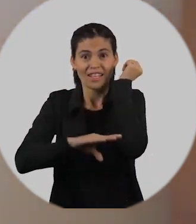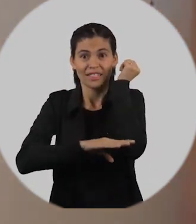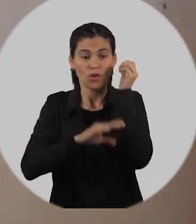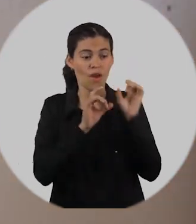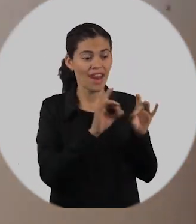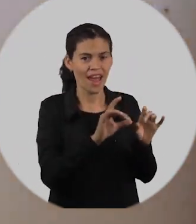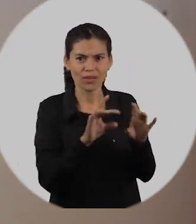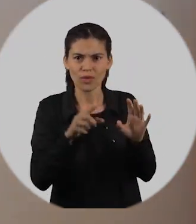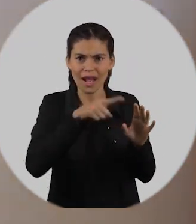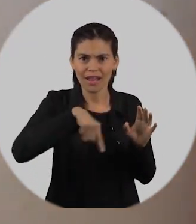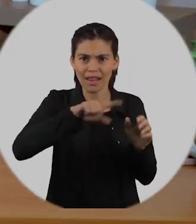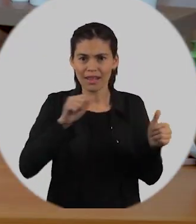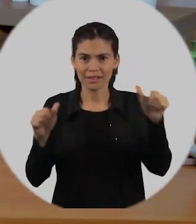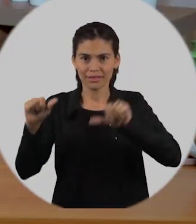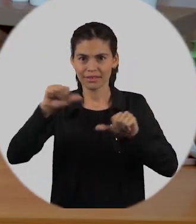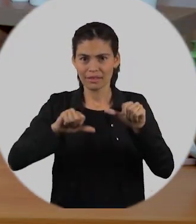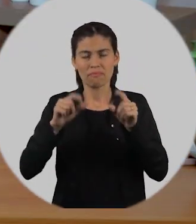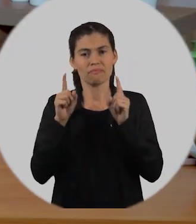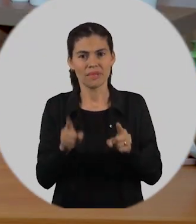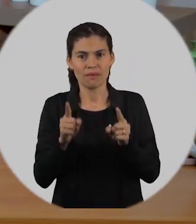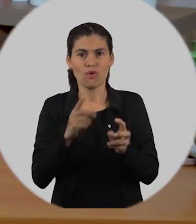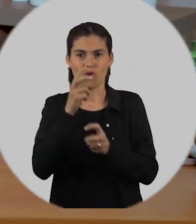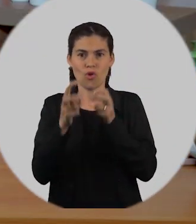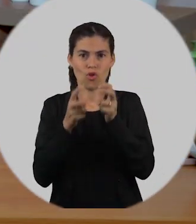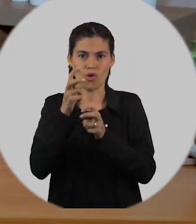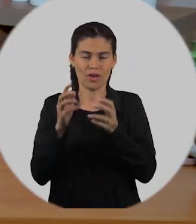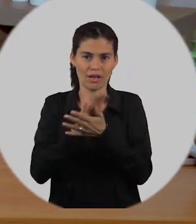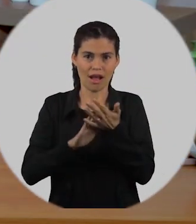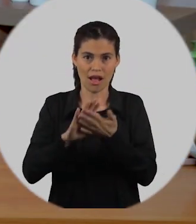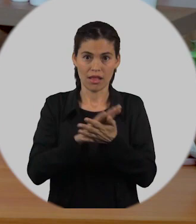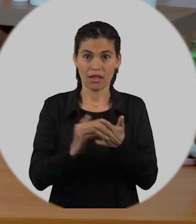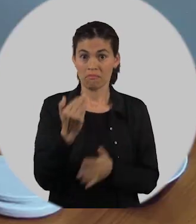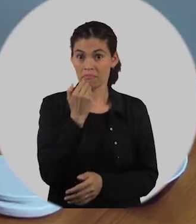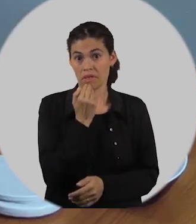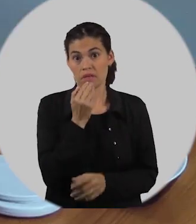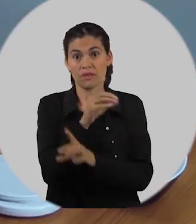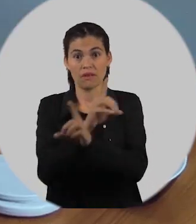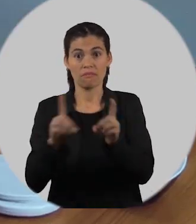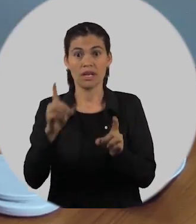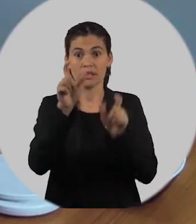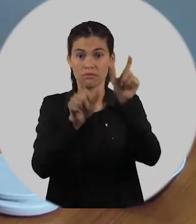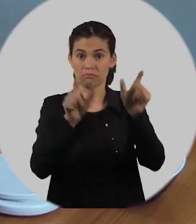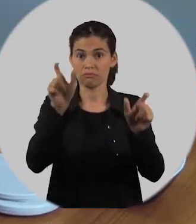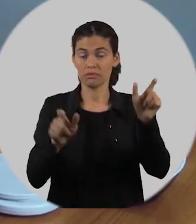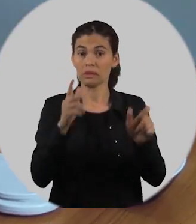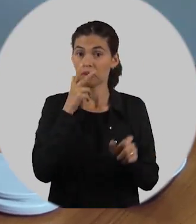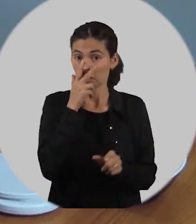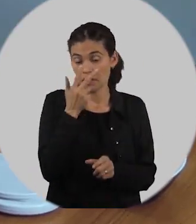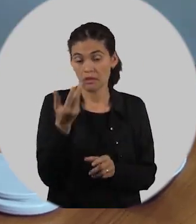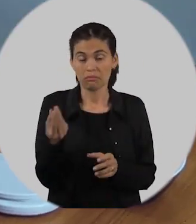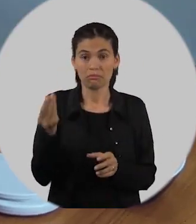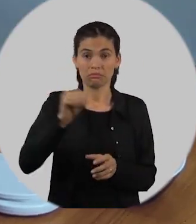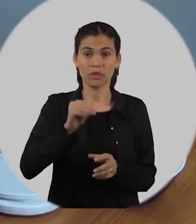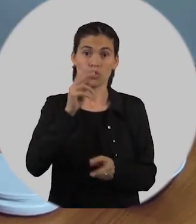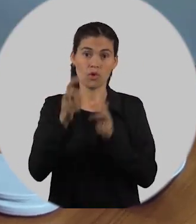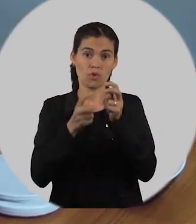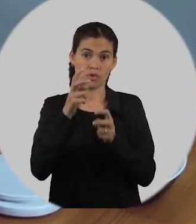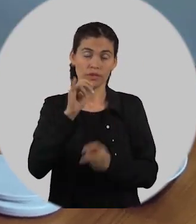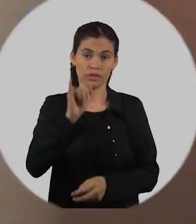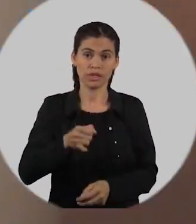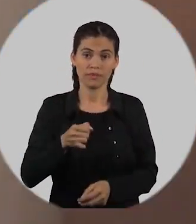base natural, quede de manera transparente. Pero ya queda a cargo de cada persona que lo vaya